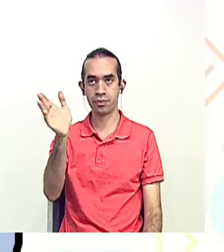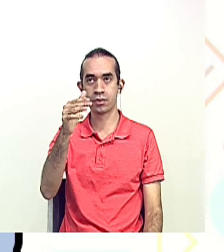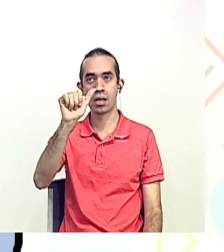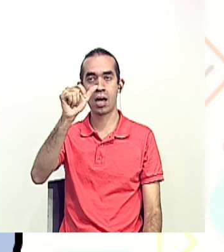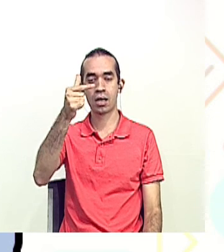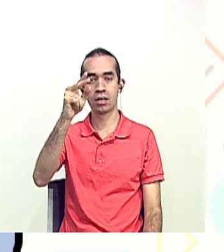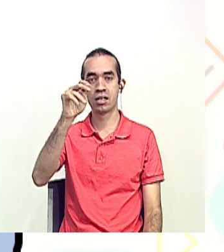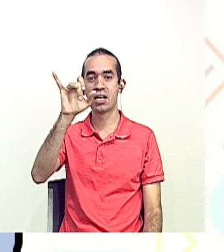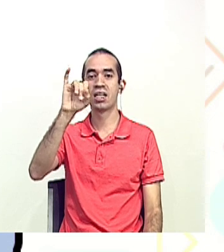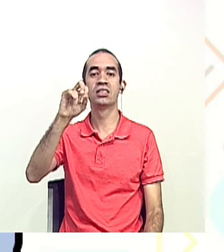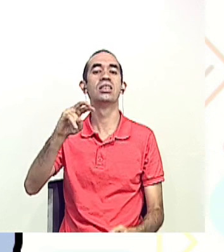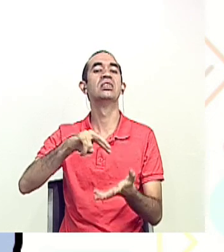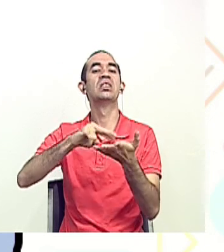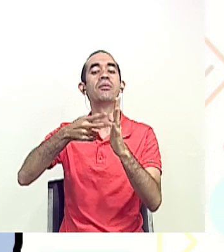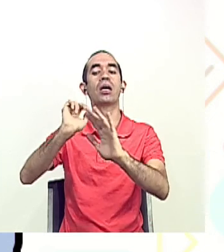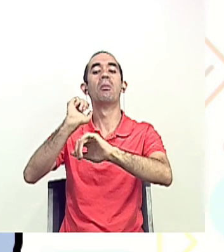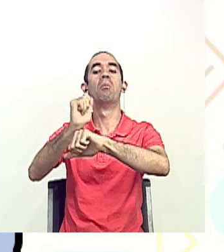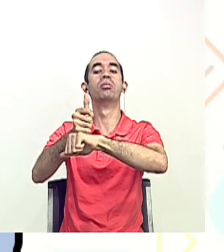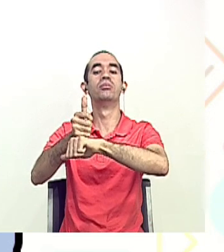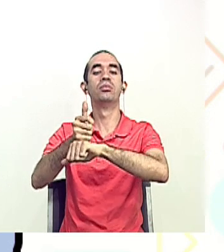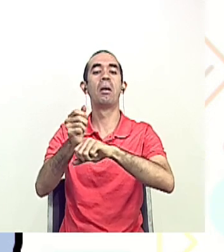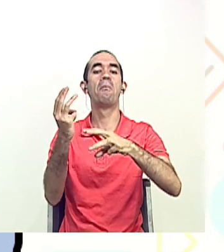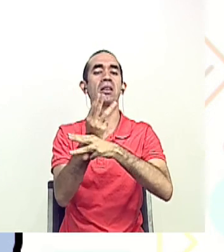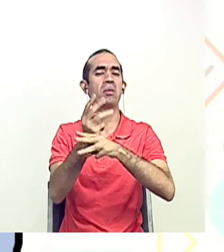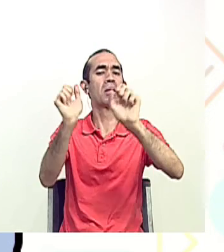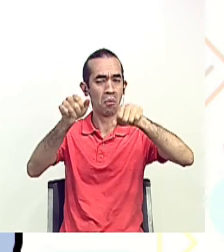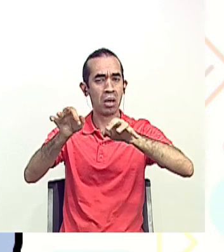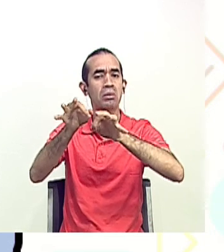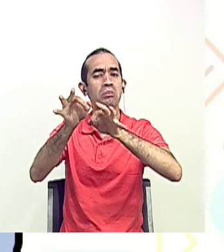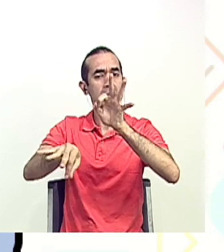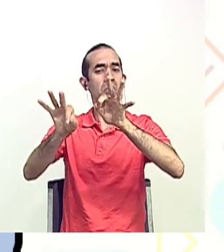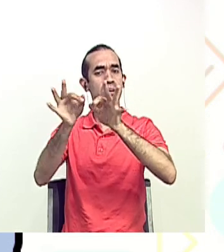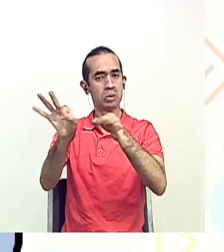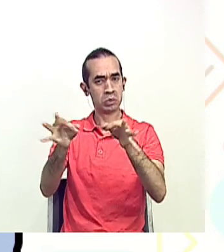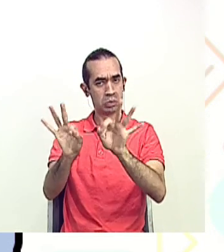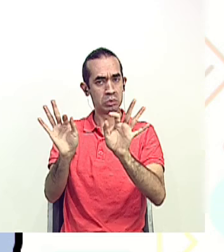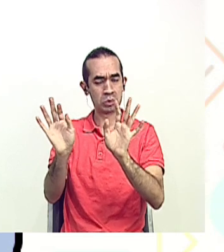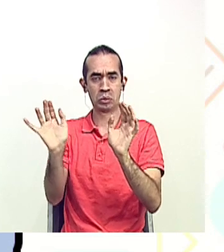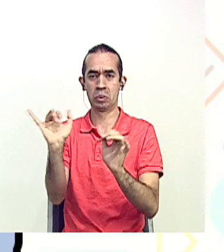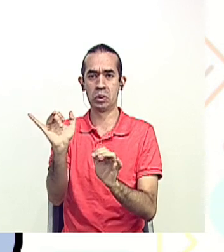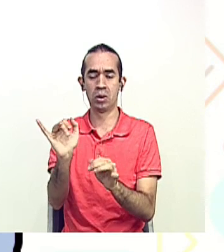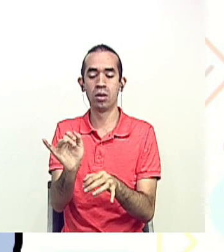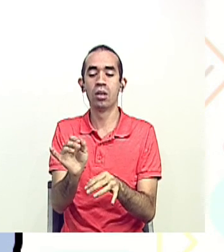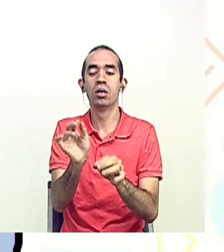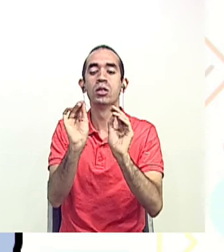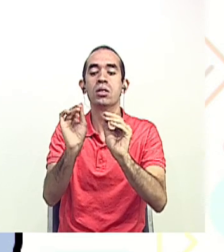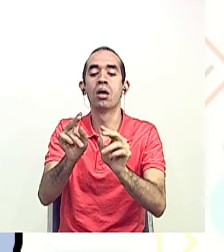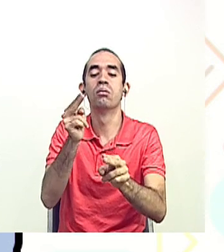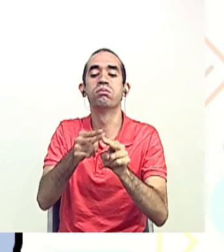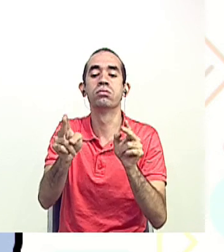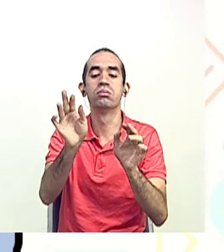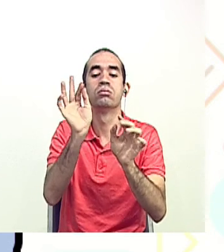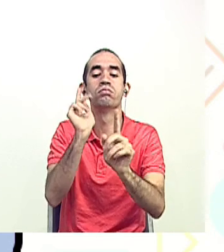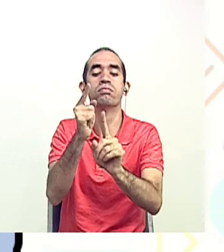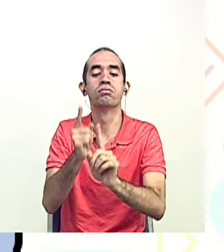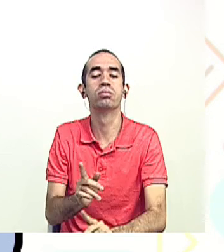encontró la sencillez de la matemática, porque le gustaba enseñar de manera precisa y